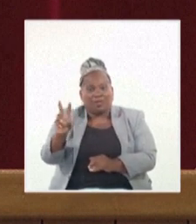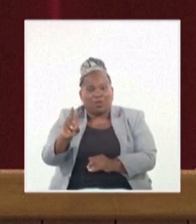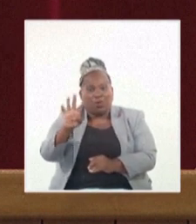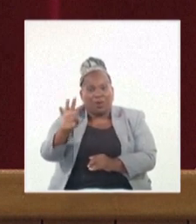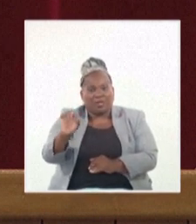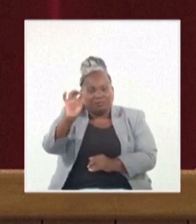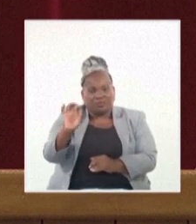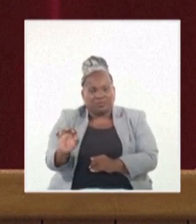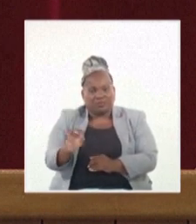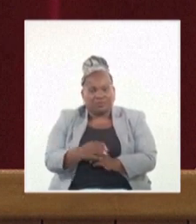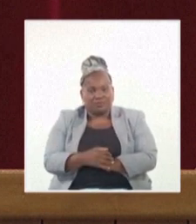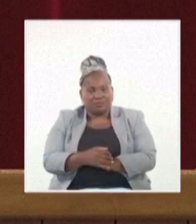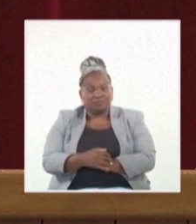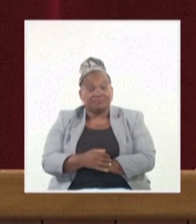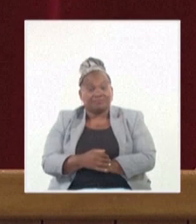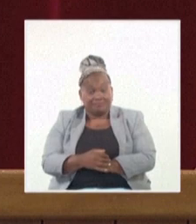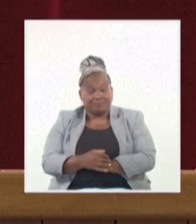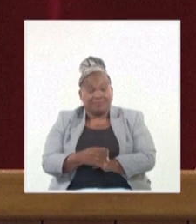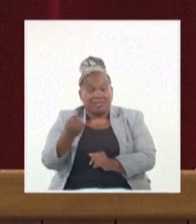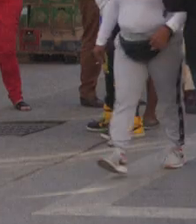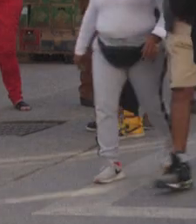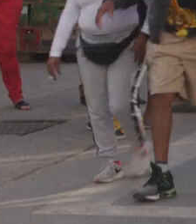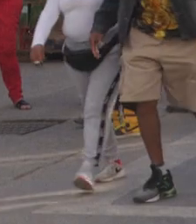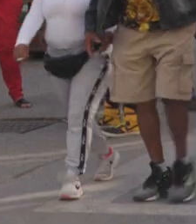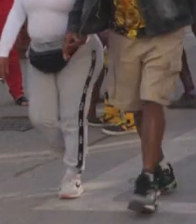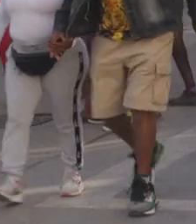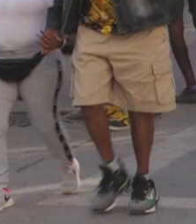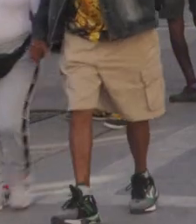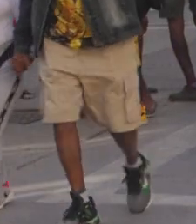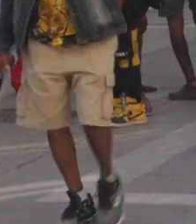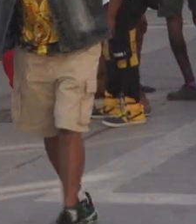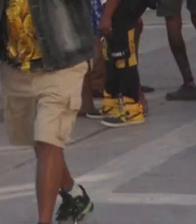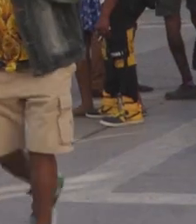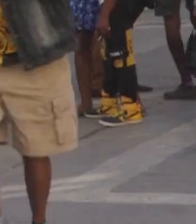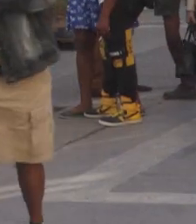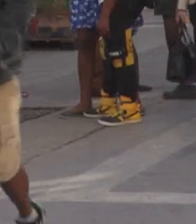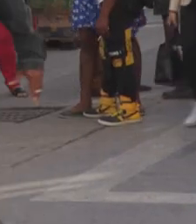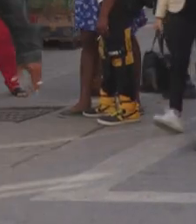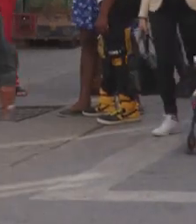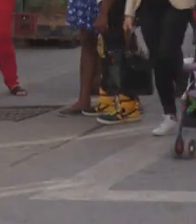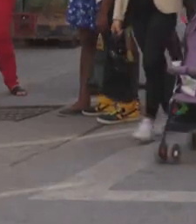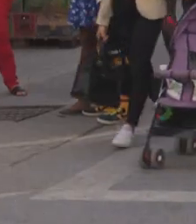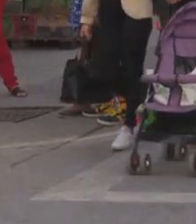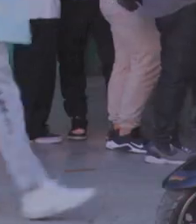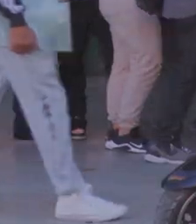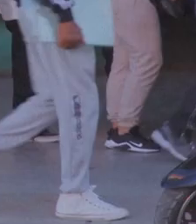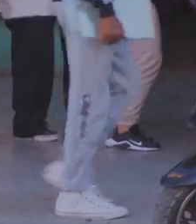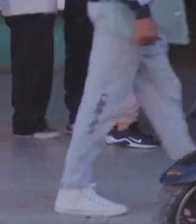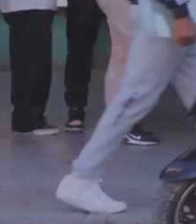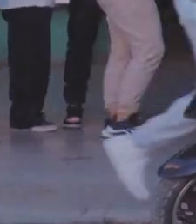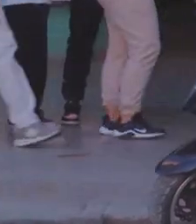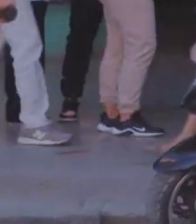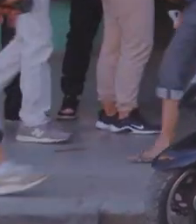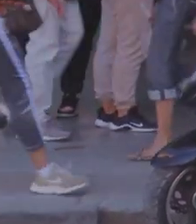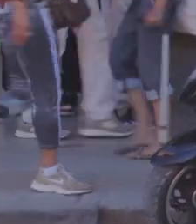40%. O sea que es inflación sobre inflación. Gil reconoció que es el problema económico más complejo que enfrenta